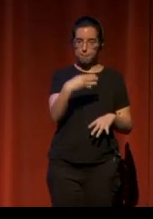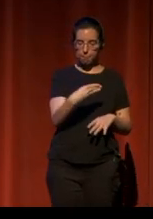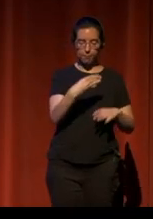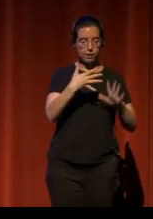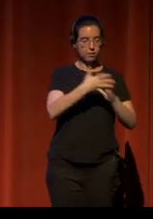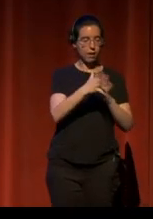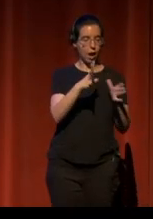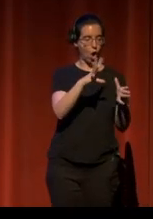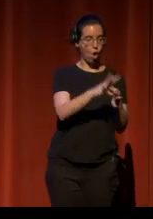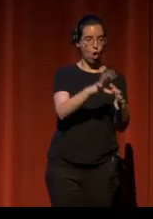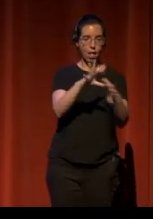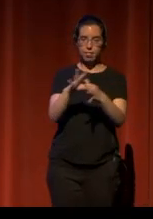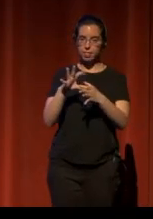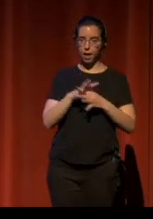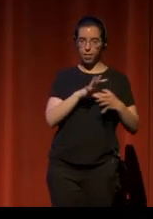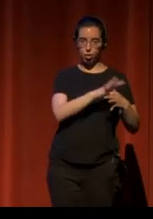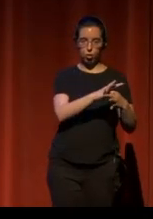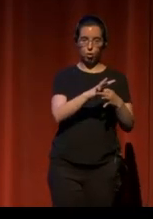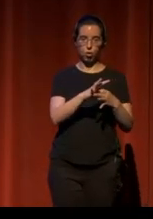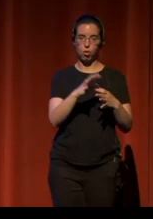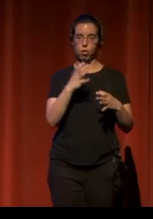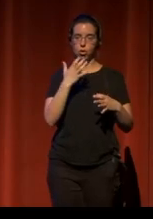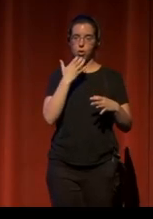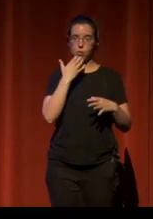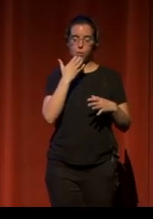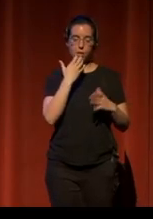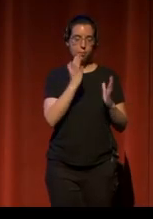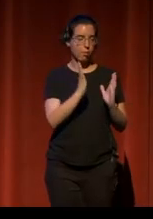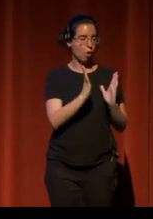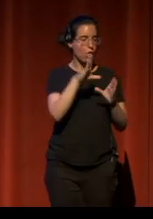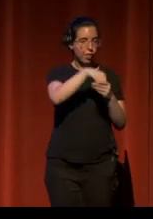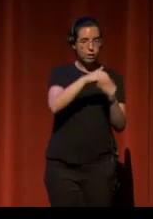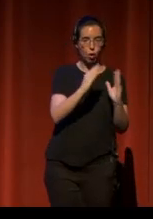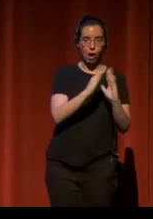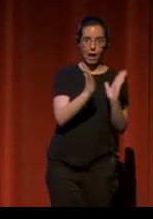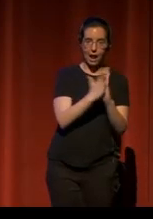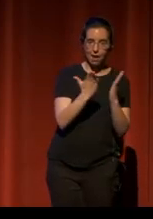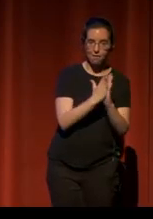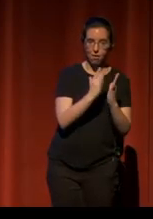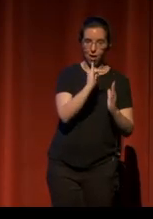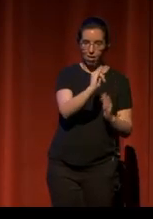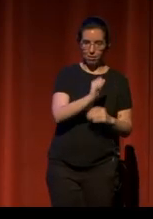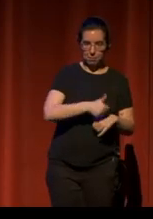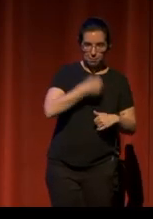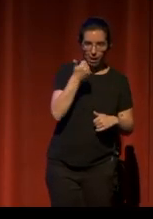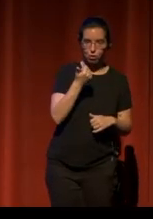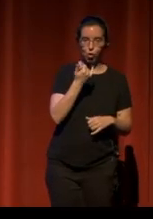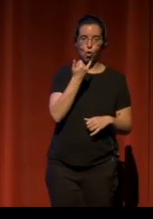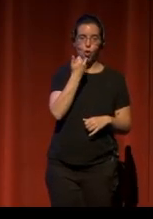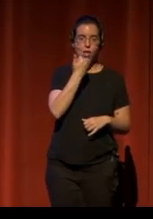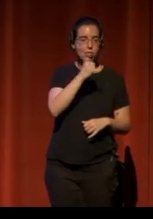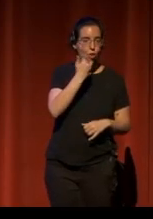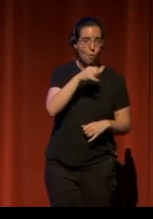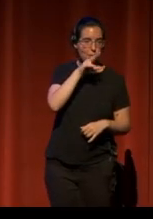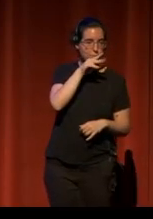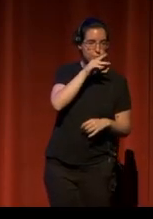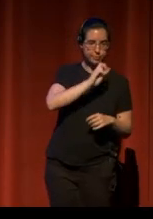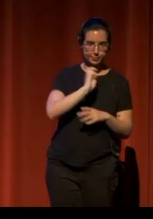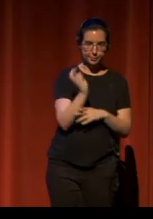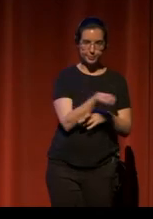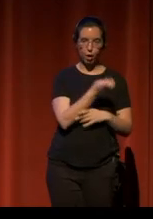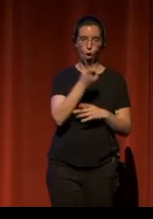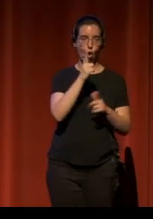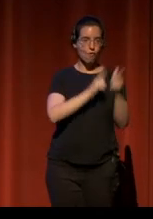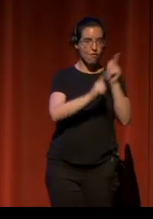múltiples pues va a tener por ejemplo más libros en casa va a poder quizá hablar más idiomas más viajes va a tener